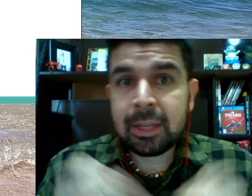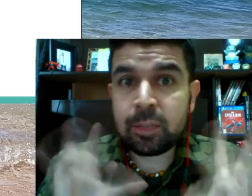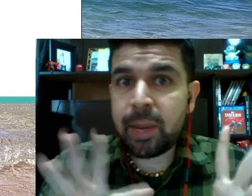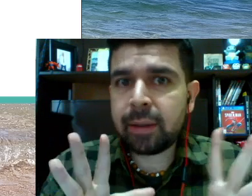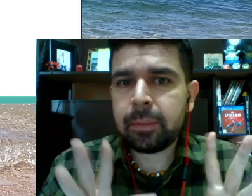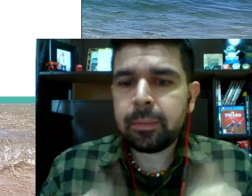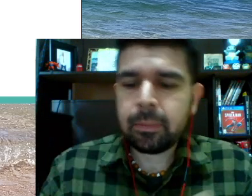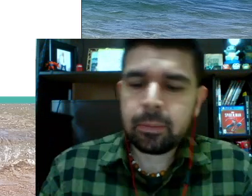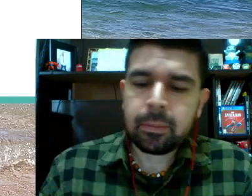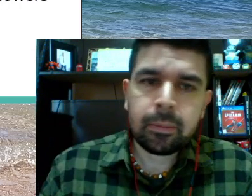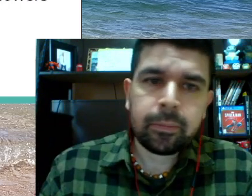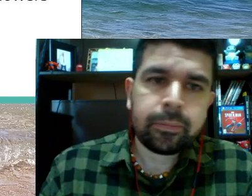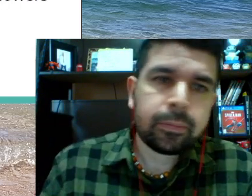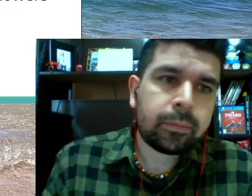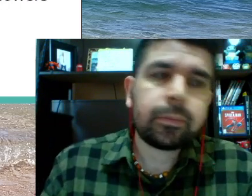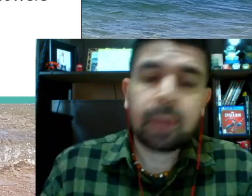despierta